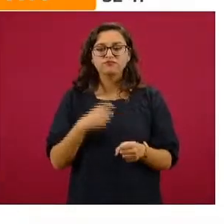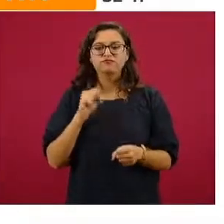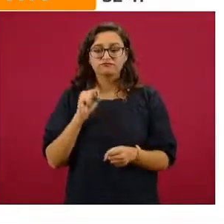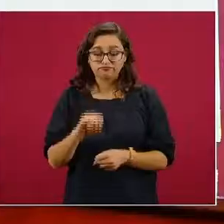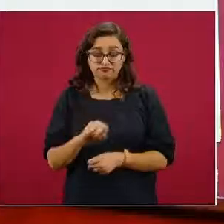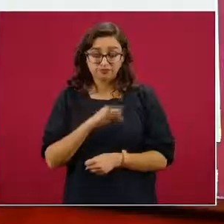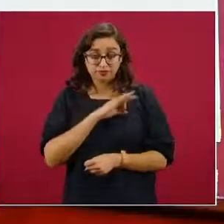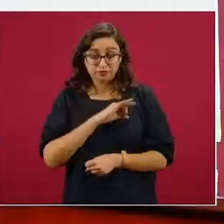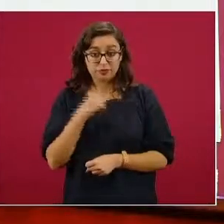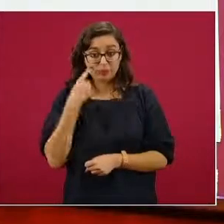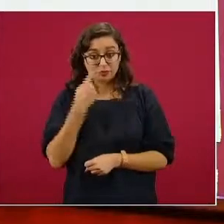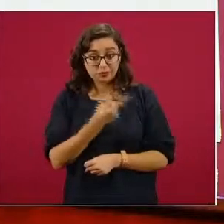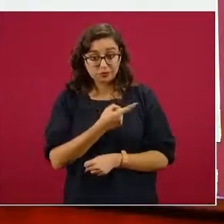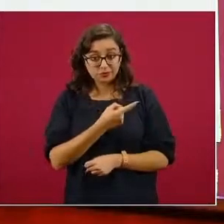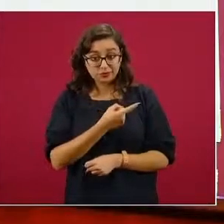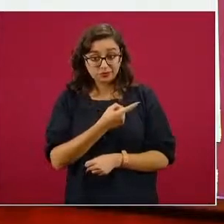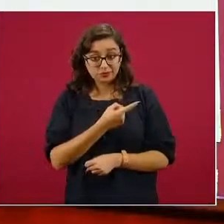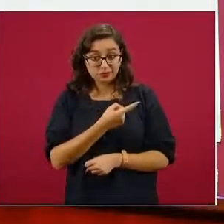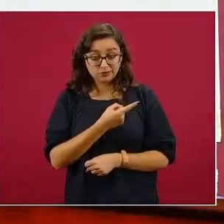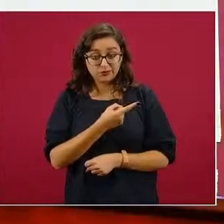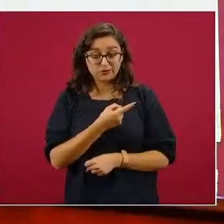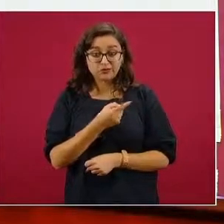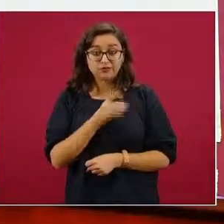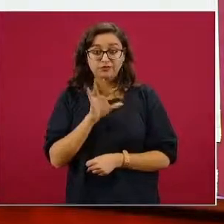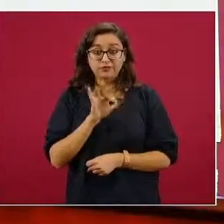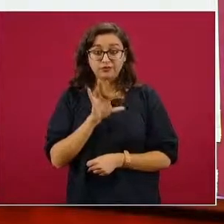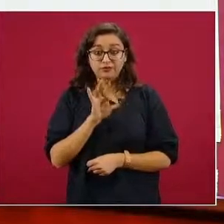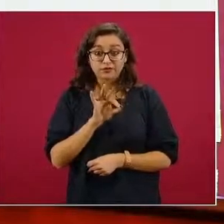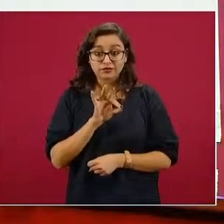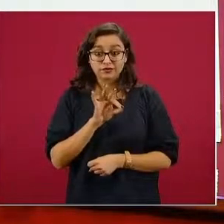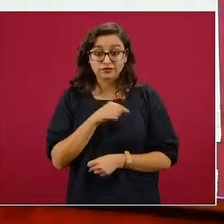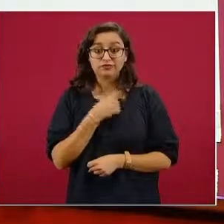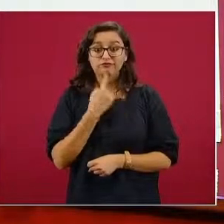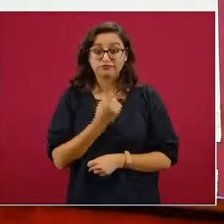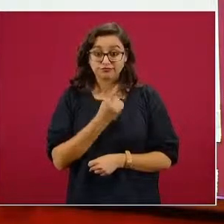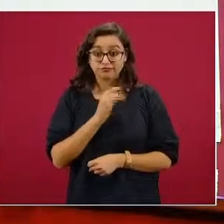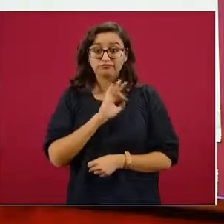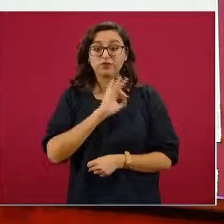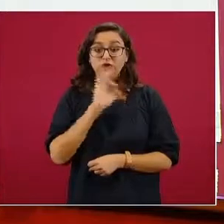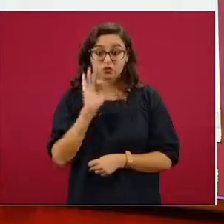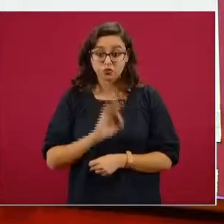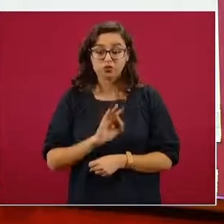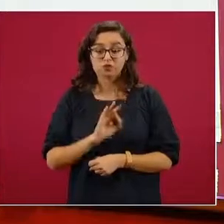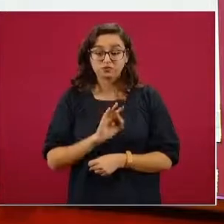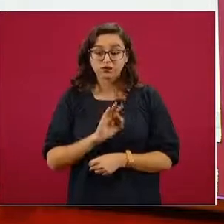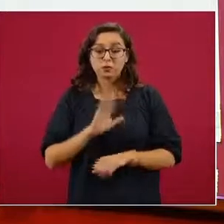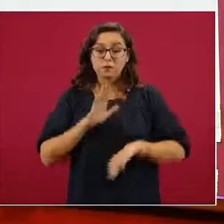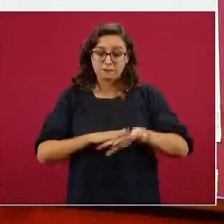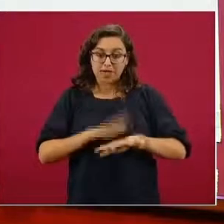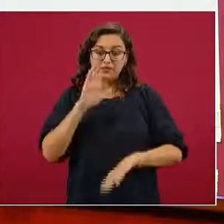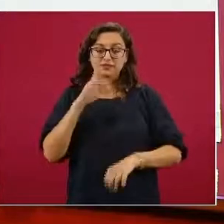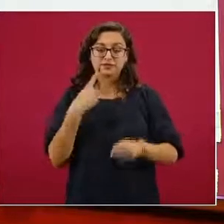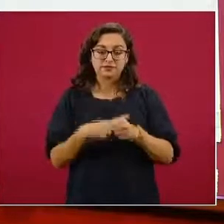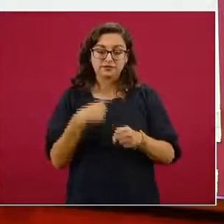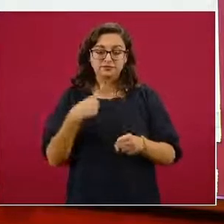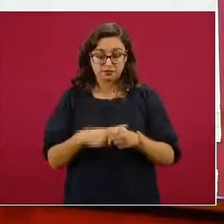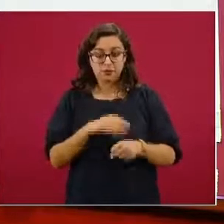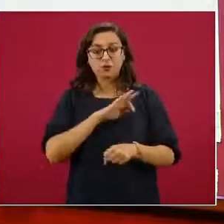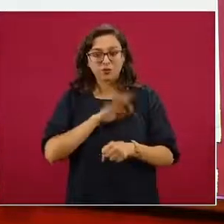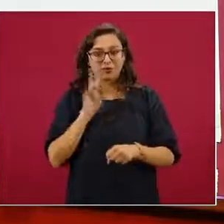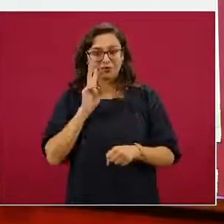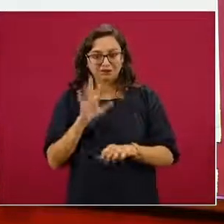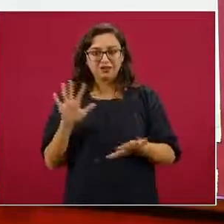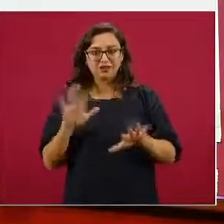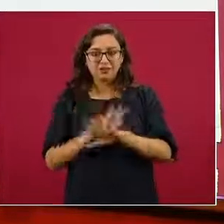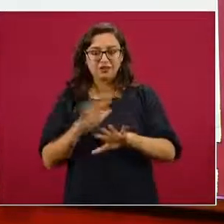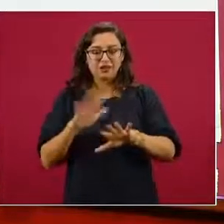hoy, en la semana 41, llegamos a tener 41% de porcentaje de positividad. Noten que esto va cambiando. En el